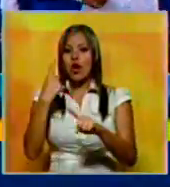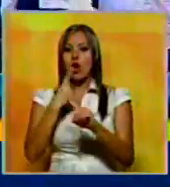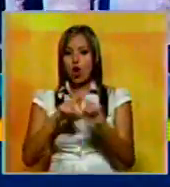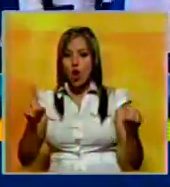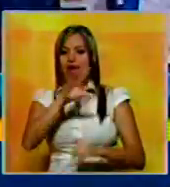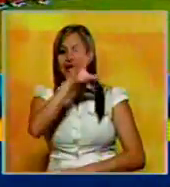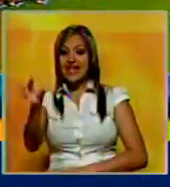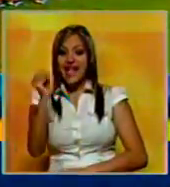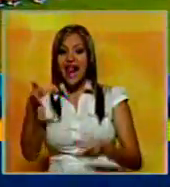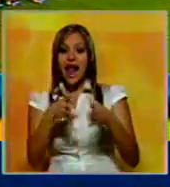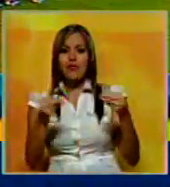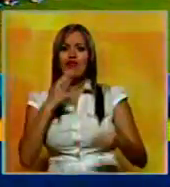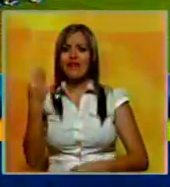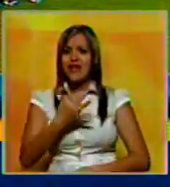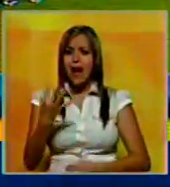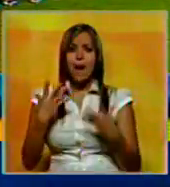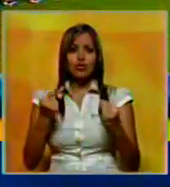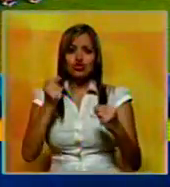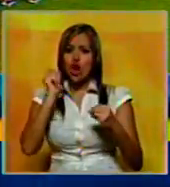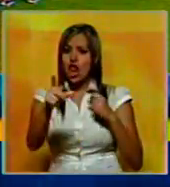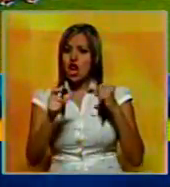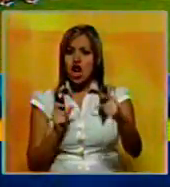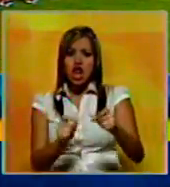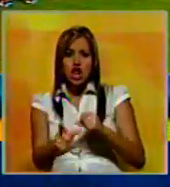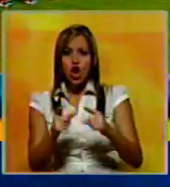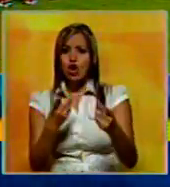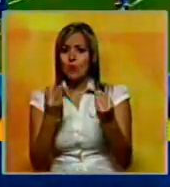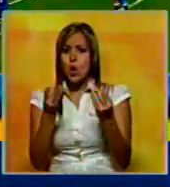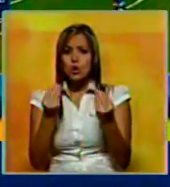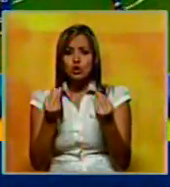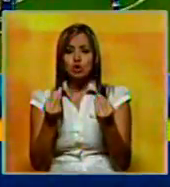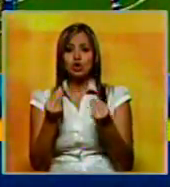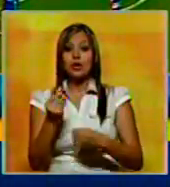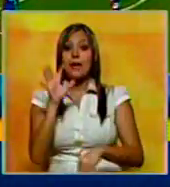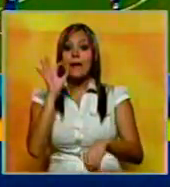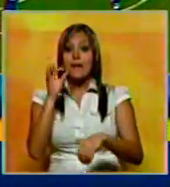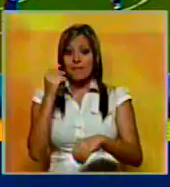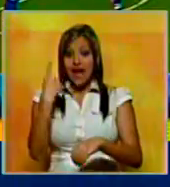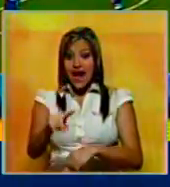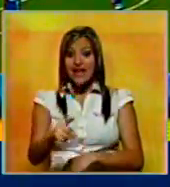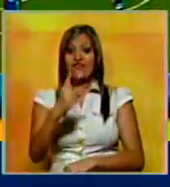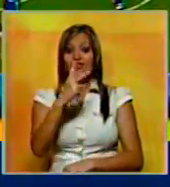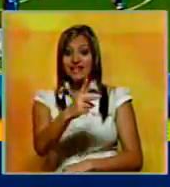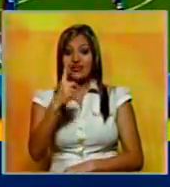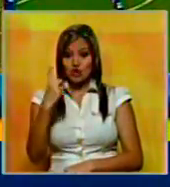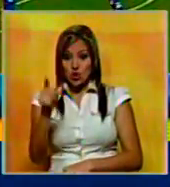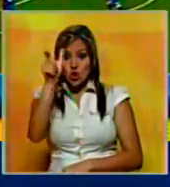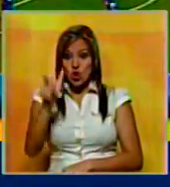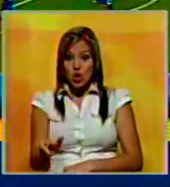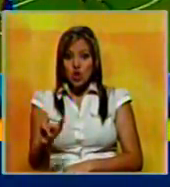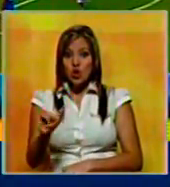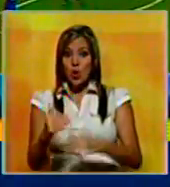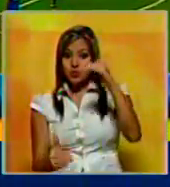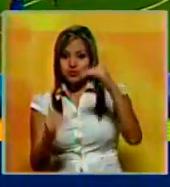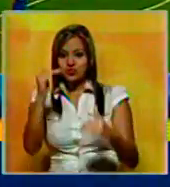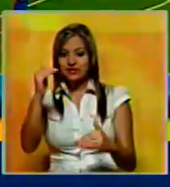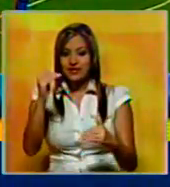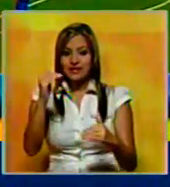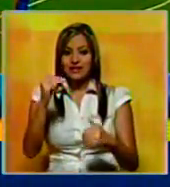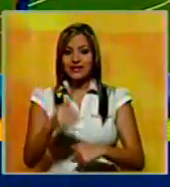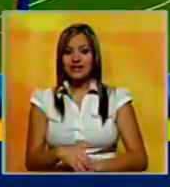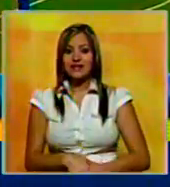protagonizaron un veradero festival de goles en la arena pernambuco de recife los 21 keisuke ona adelantaba el cuadro nipon tras